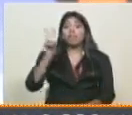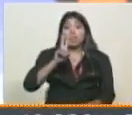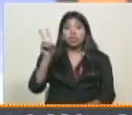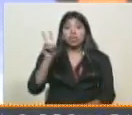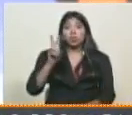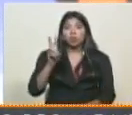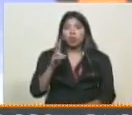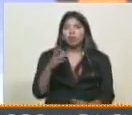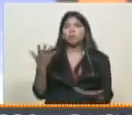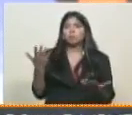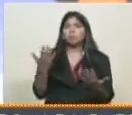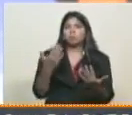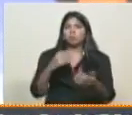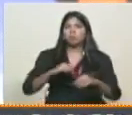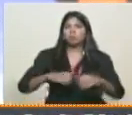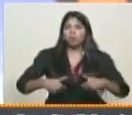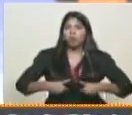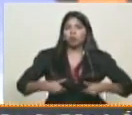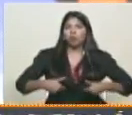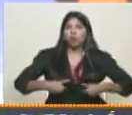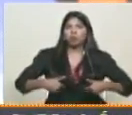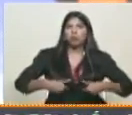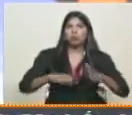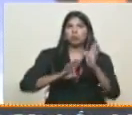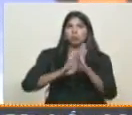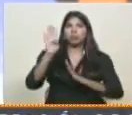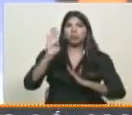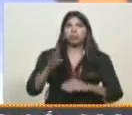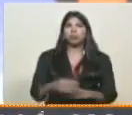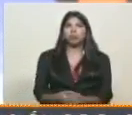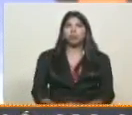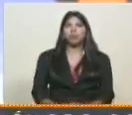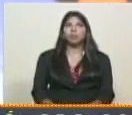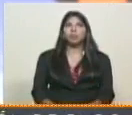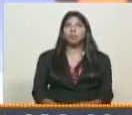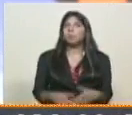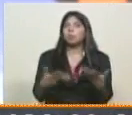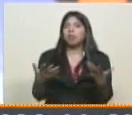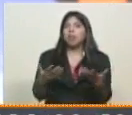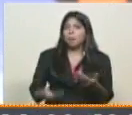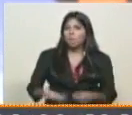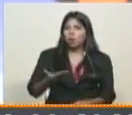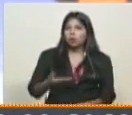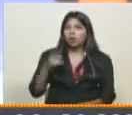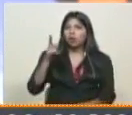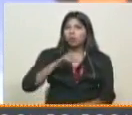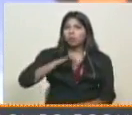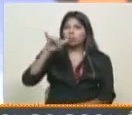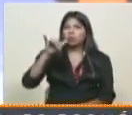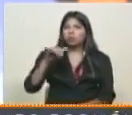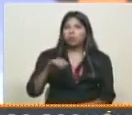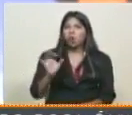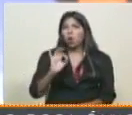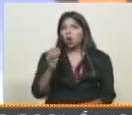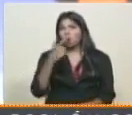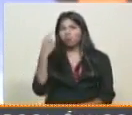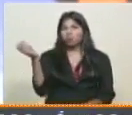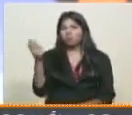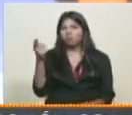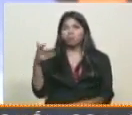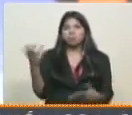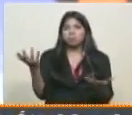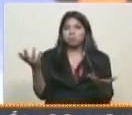haciendo frente que tan clave es esta gira para que venezuela se prepare para seguirla haciendo frente a esta guerra económica además estos señalamientos